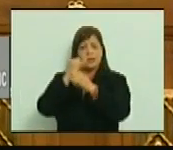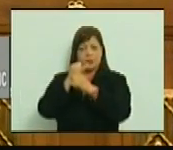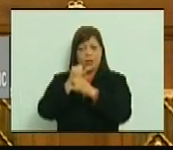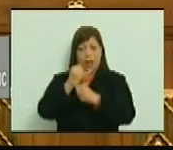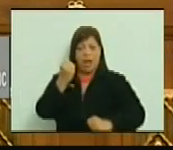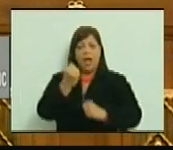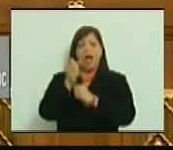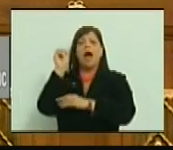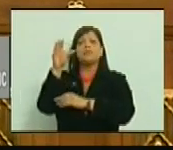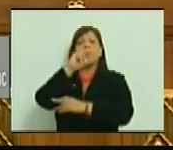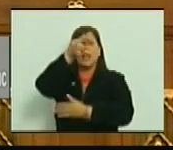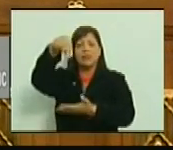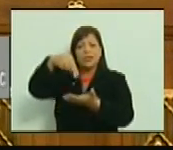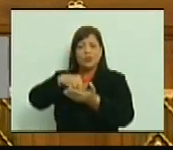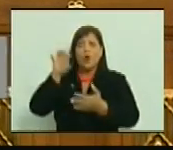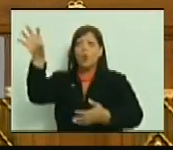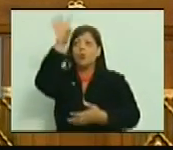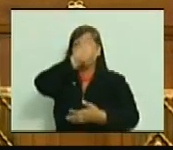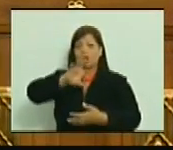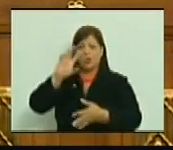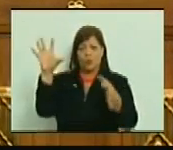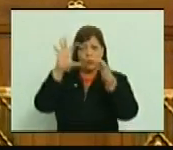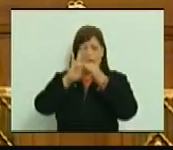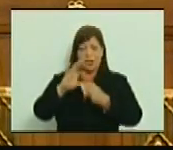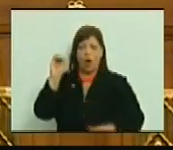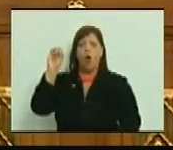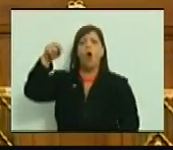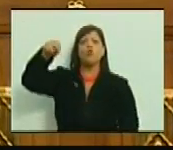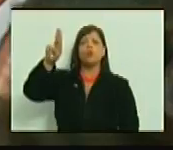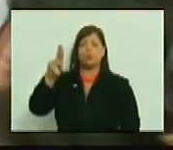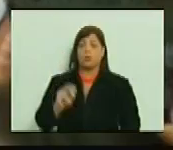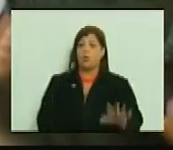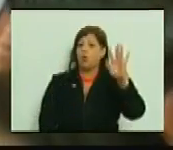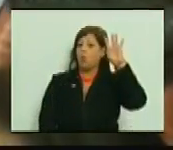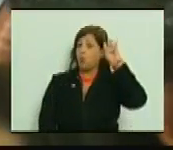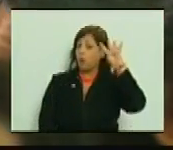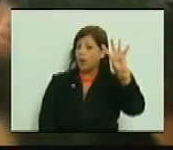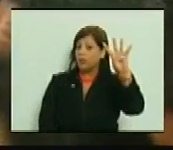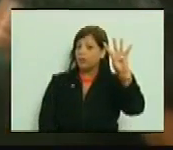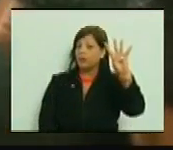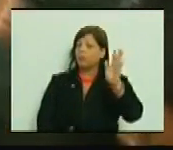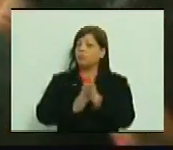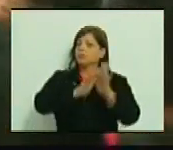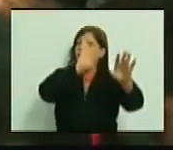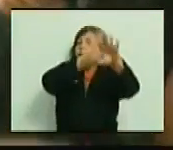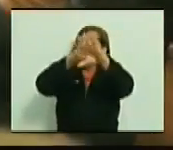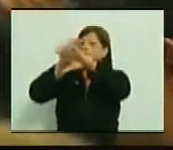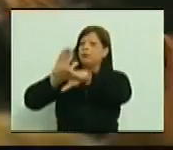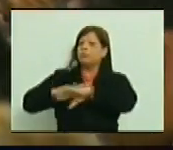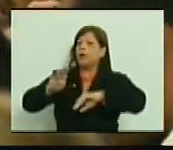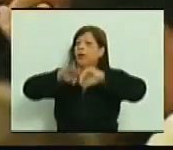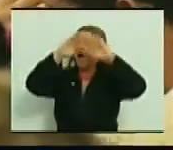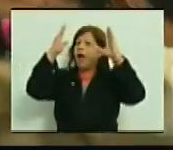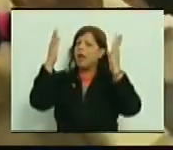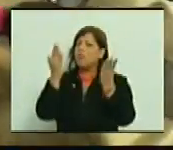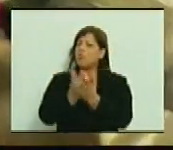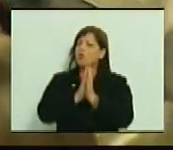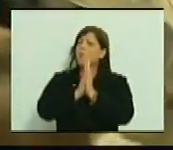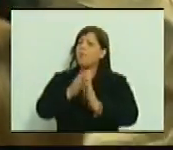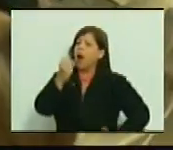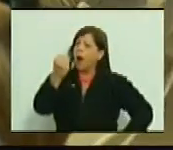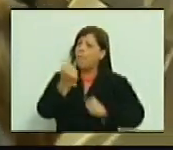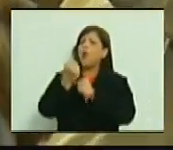en Asamblea General de Naciones Unidas. Cuarto, exhortar a los gobiernos del mundo a